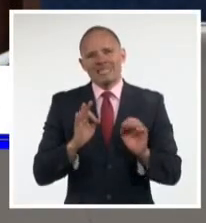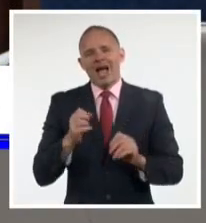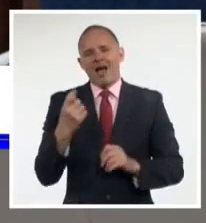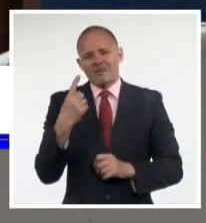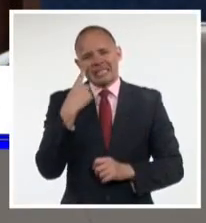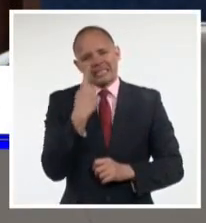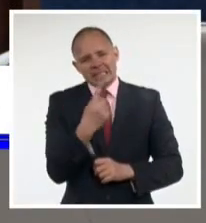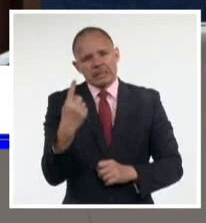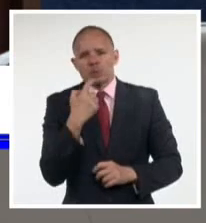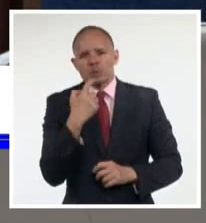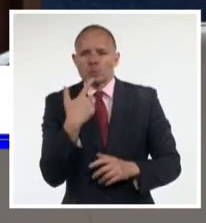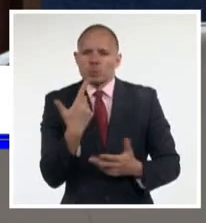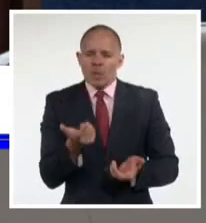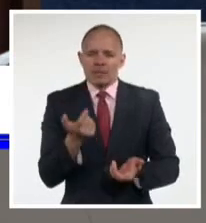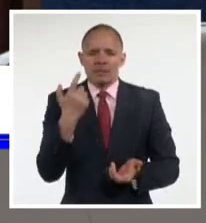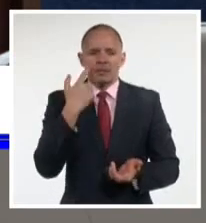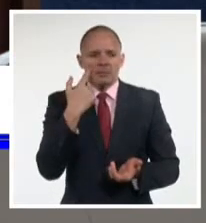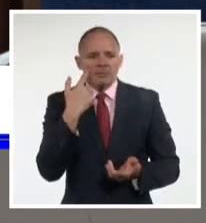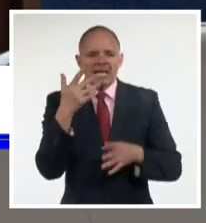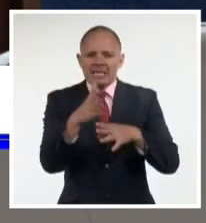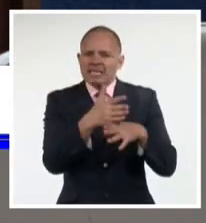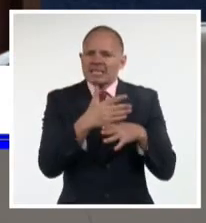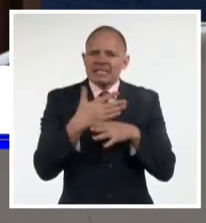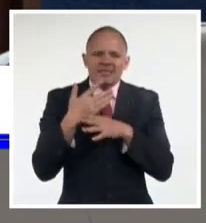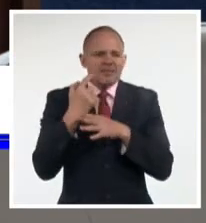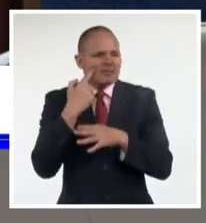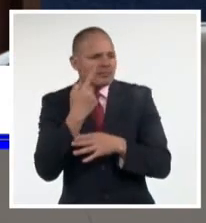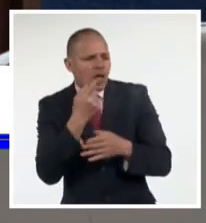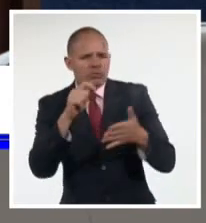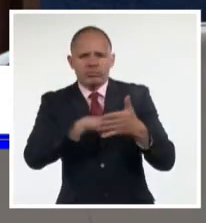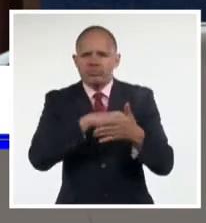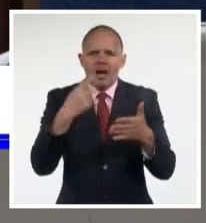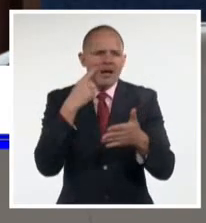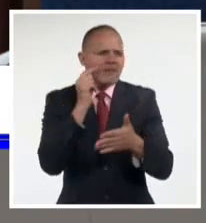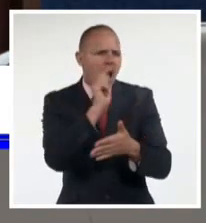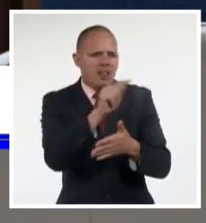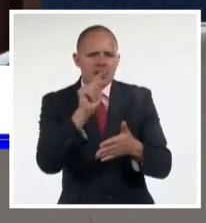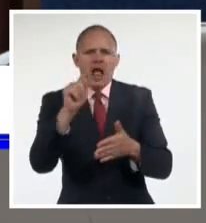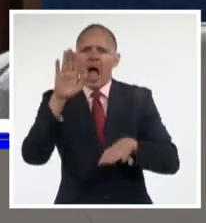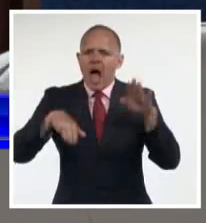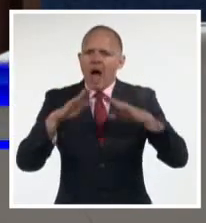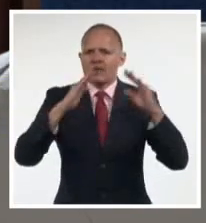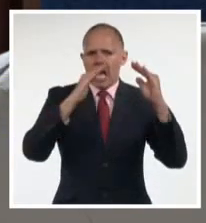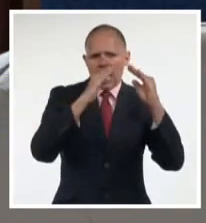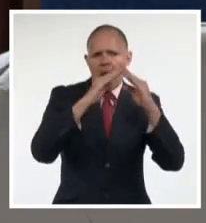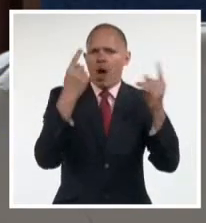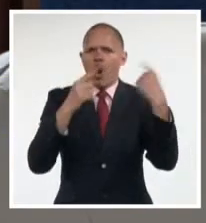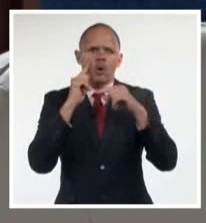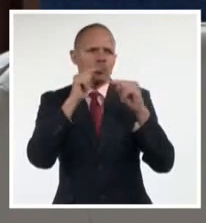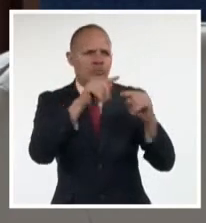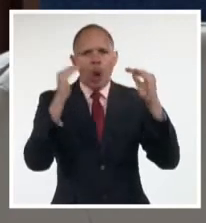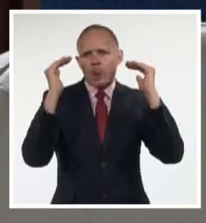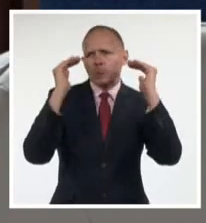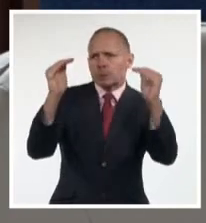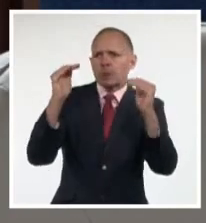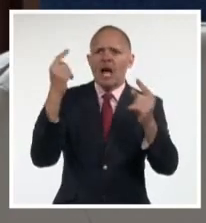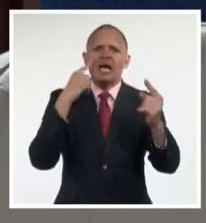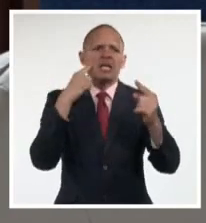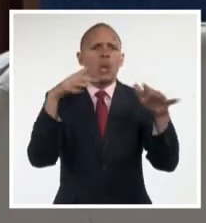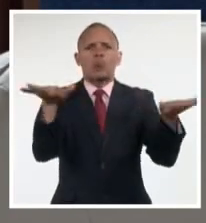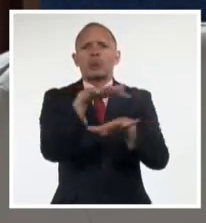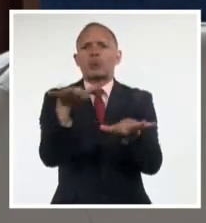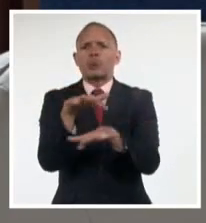tenemos en el área pública y que a veces no está totalmente utilizada o bien utilizada. Uno ve a